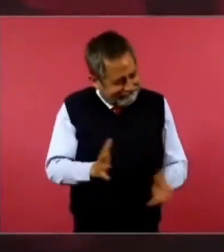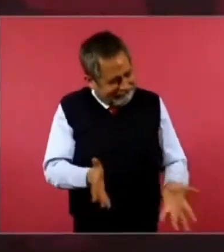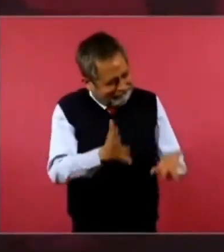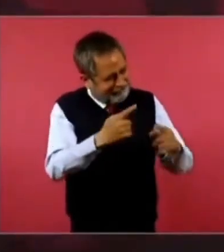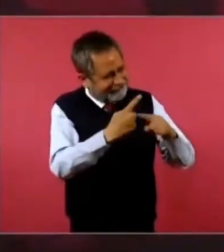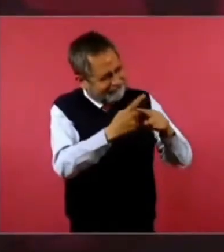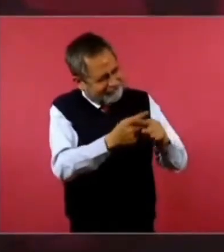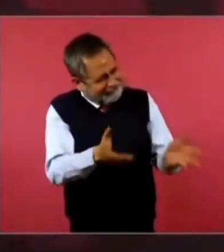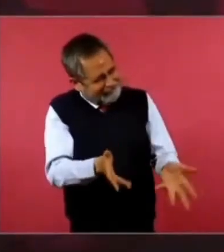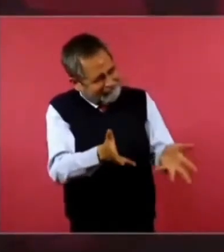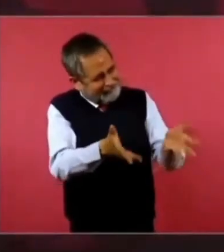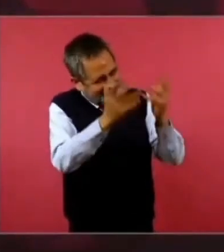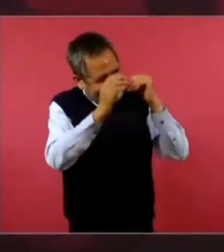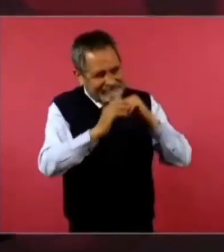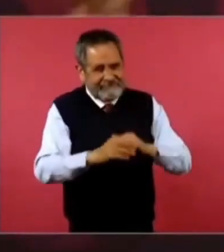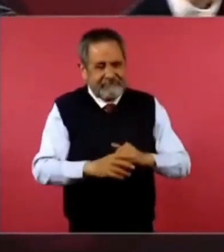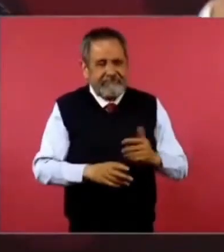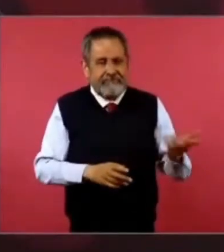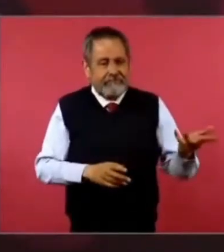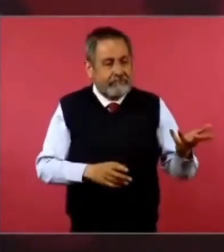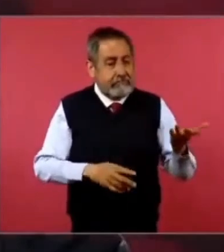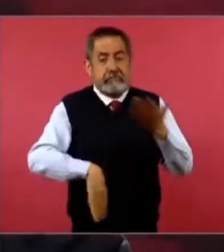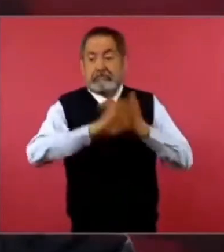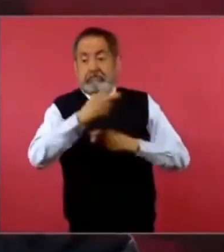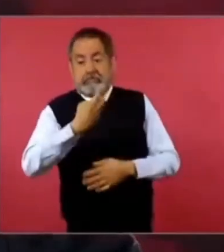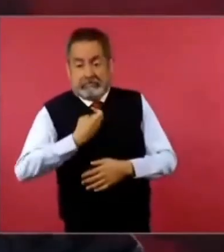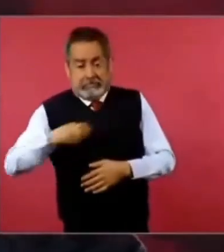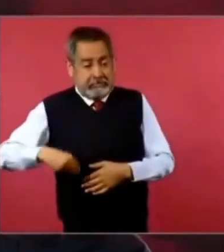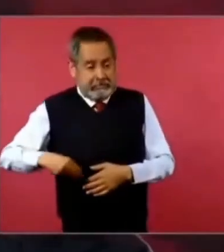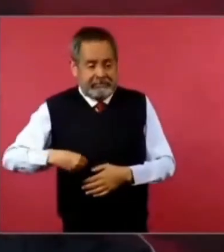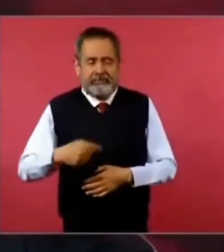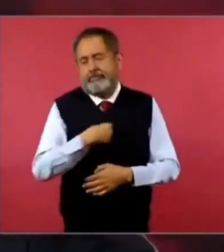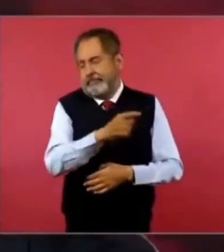ánimo, pero que no nos echen la culpa a nosotros.